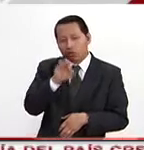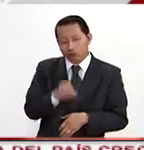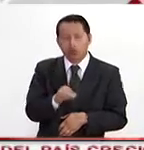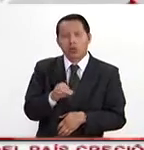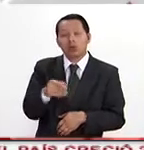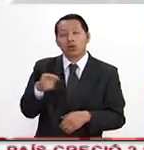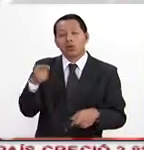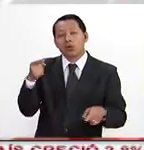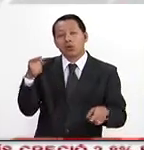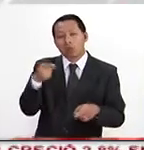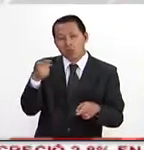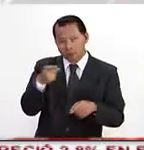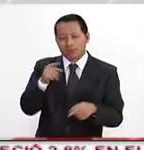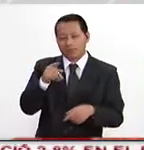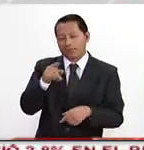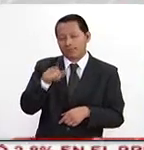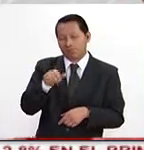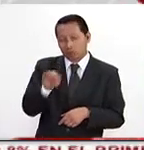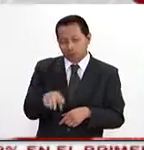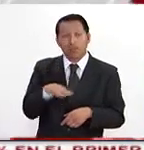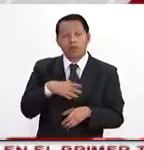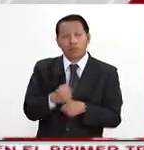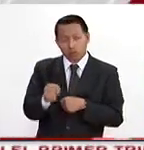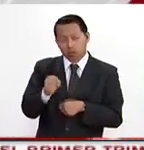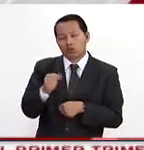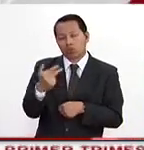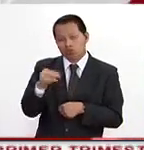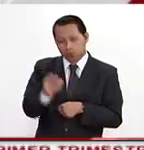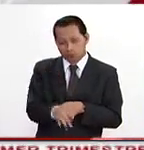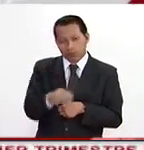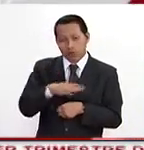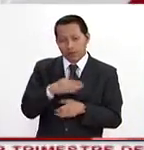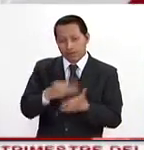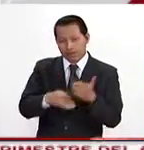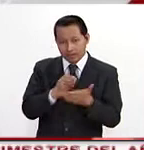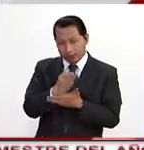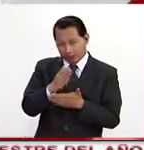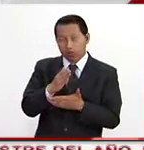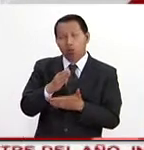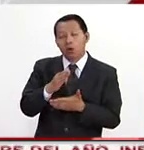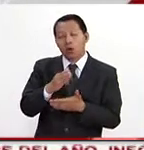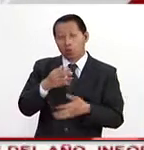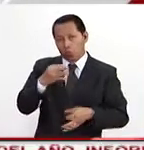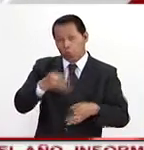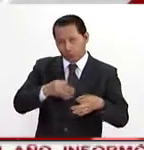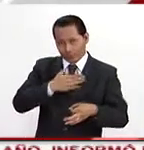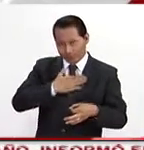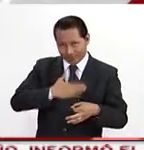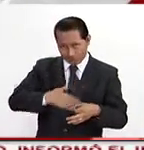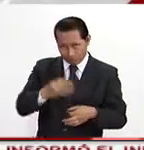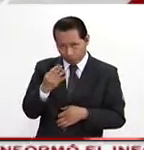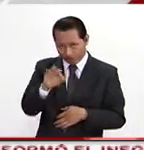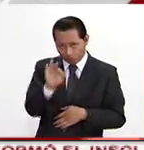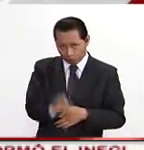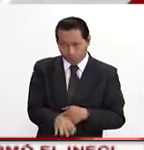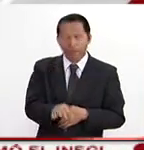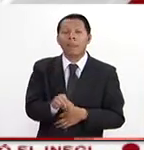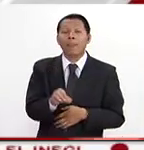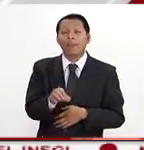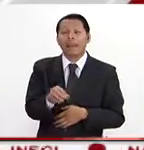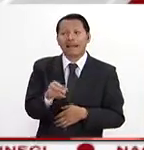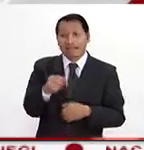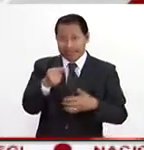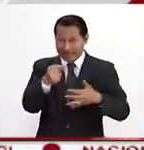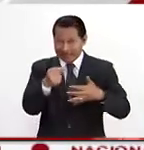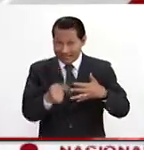17% violencia 8% falta de acceso a la justicia 4 y digamos hasta ahí yo diría todo bien